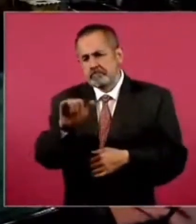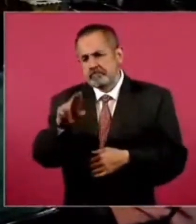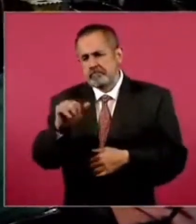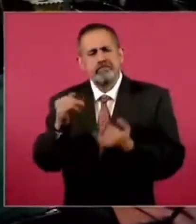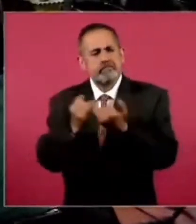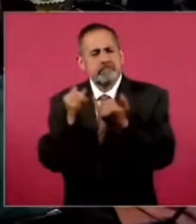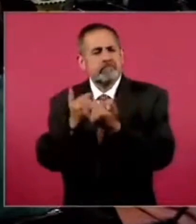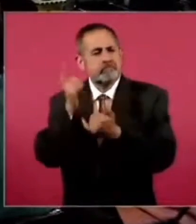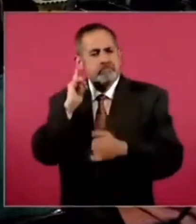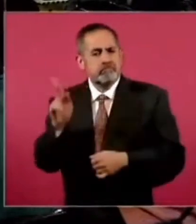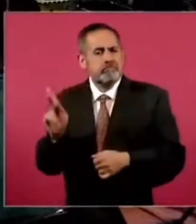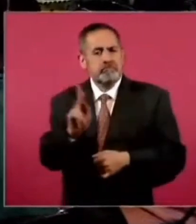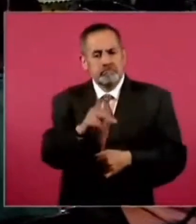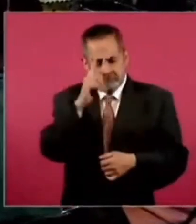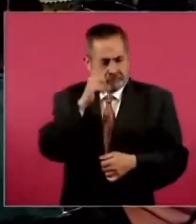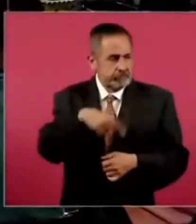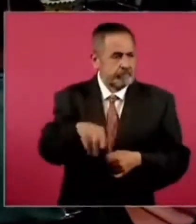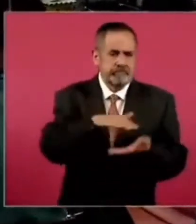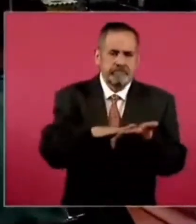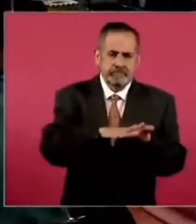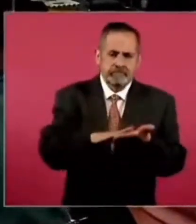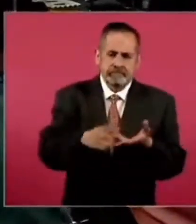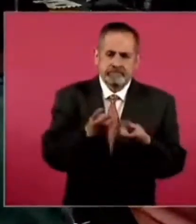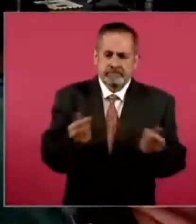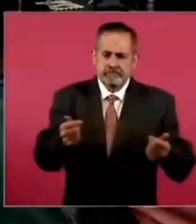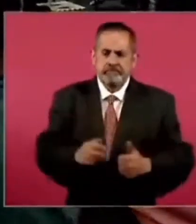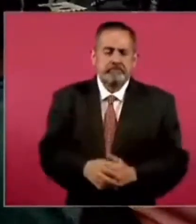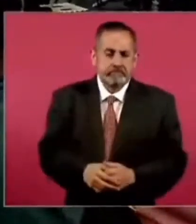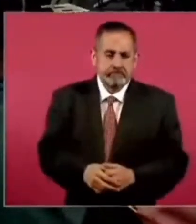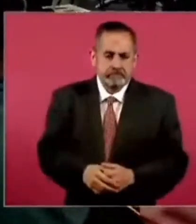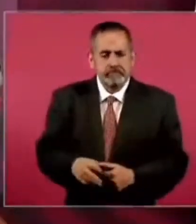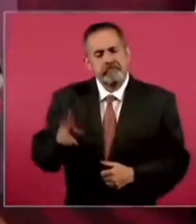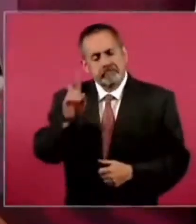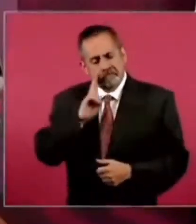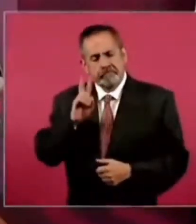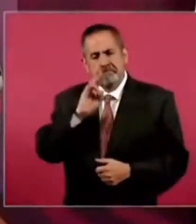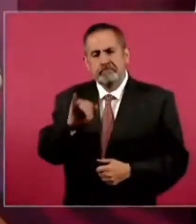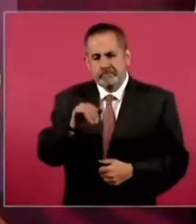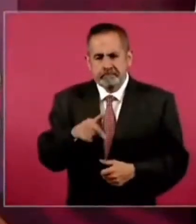manera ya quede finiquitada Sí. su situación. Sí, vamos a seguir.